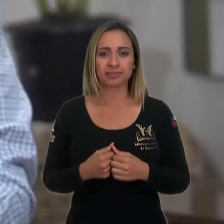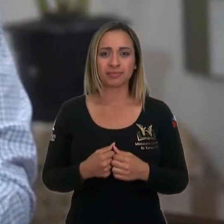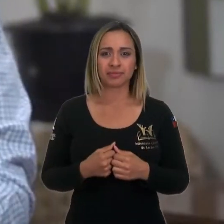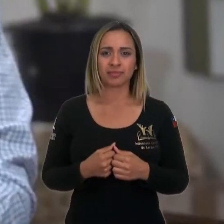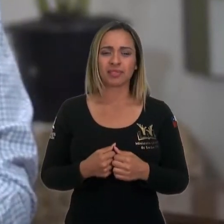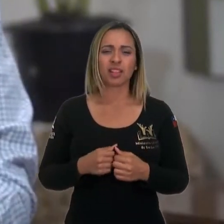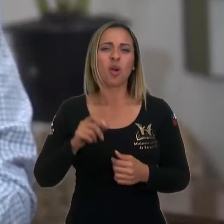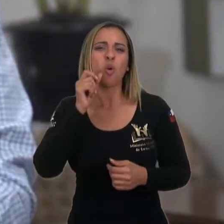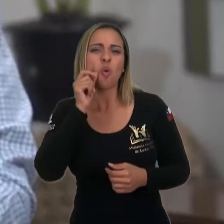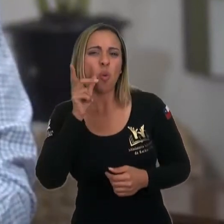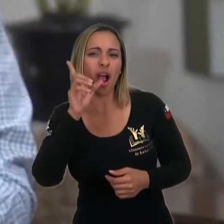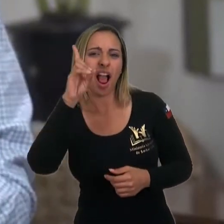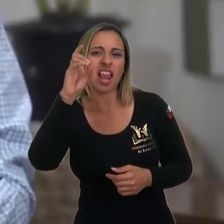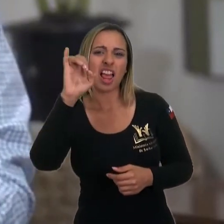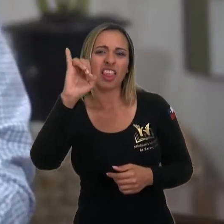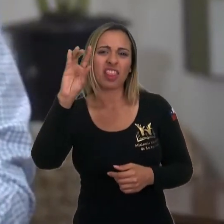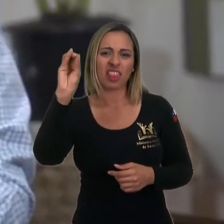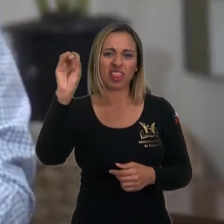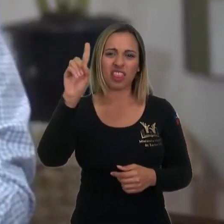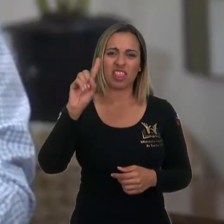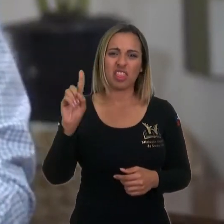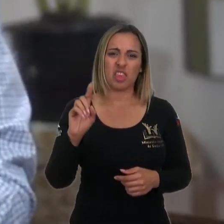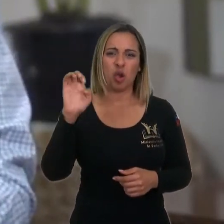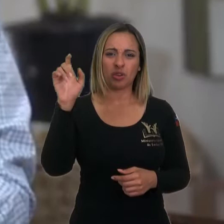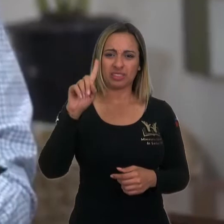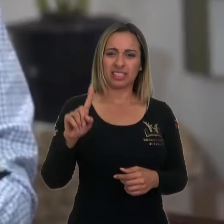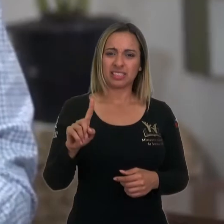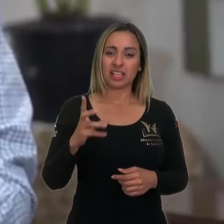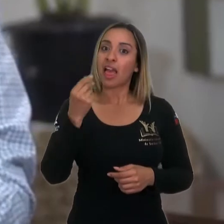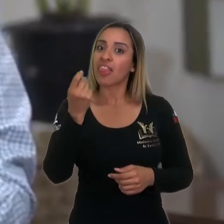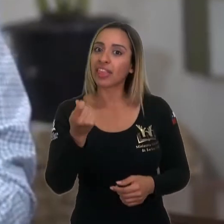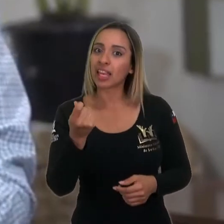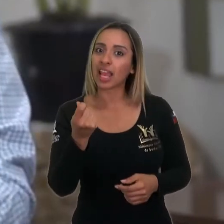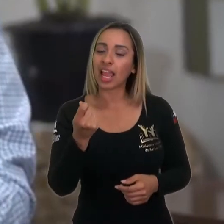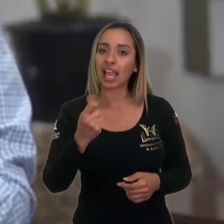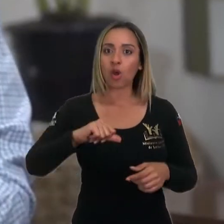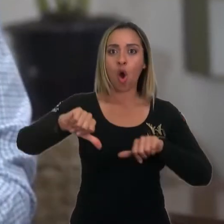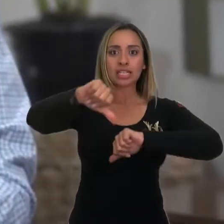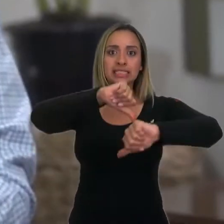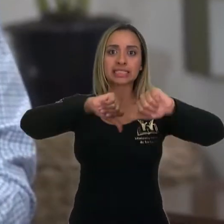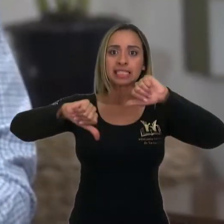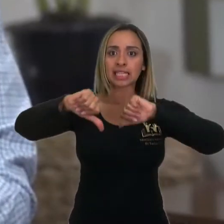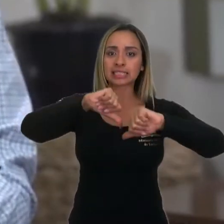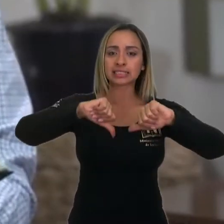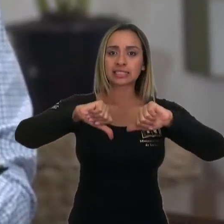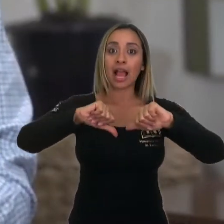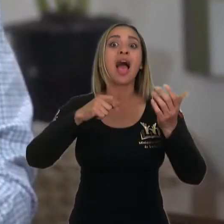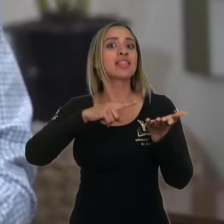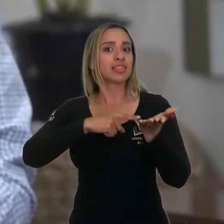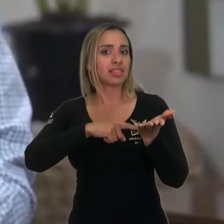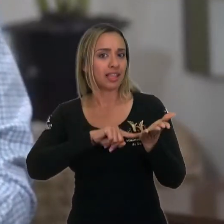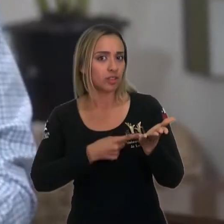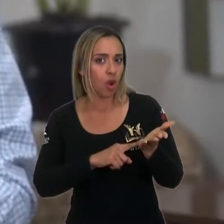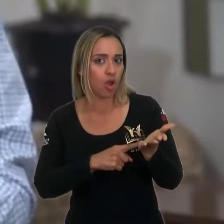¿Qué Dios? ¿El Dios dinero? ¿Qué Dios? ¿El Dios ciencia? ¿Qué Dios? ¿El Dios tecnología?